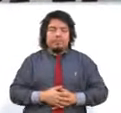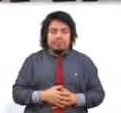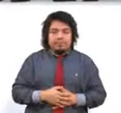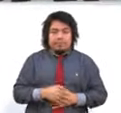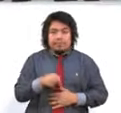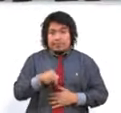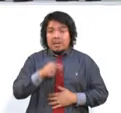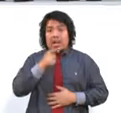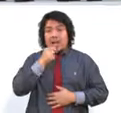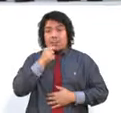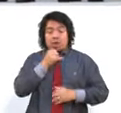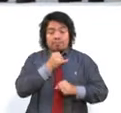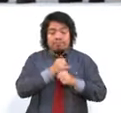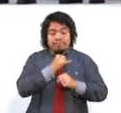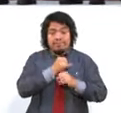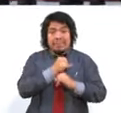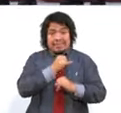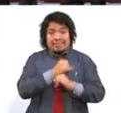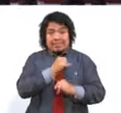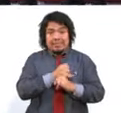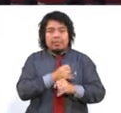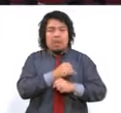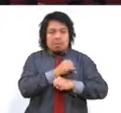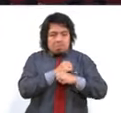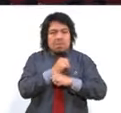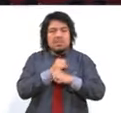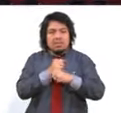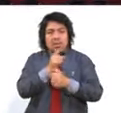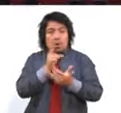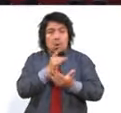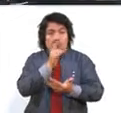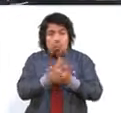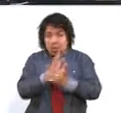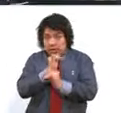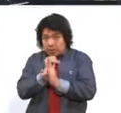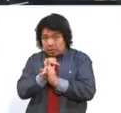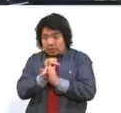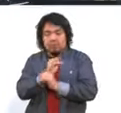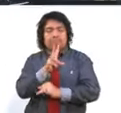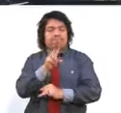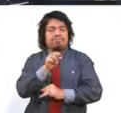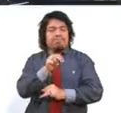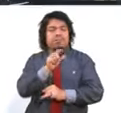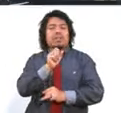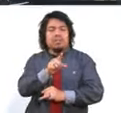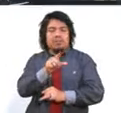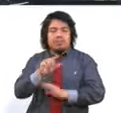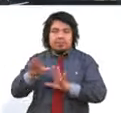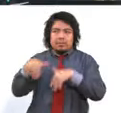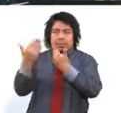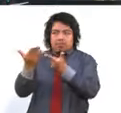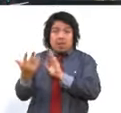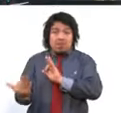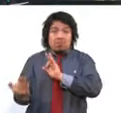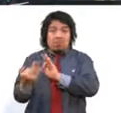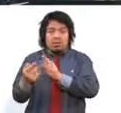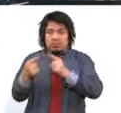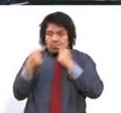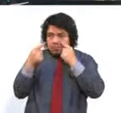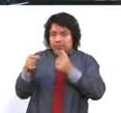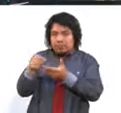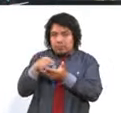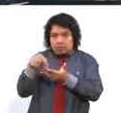Nuestra policía cibernética se da la tarea de investigar, no solo en el ciberespacio, sino también de manera física, para verificar